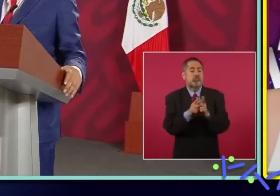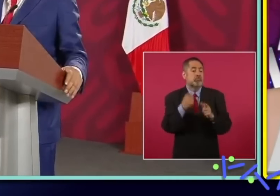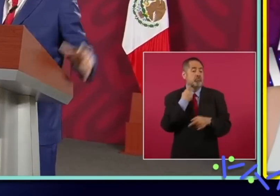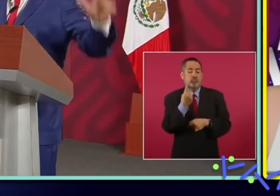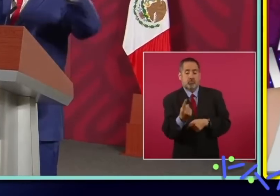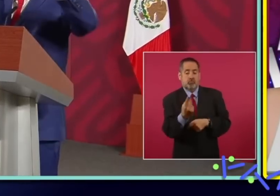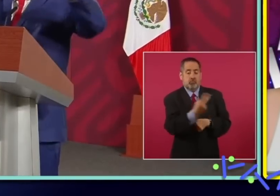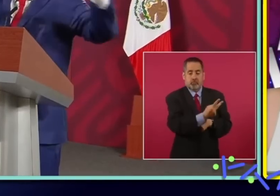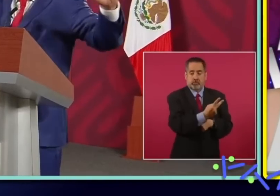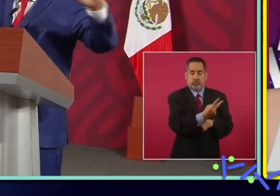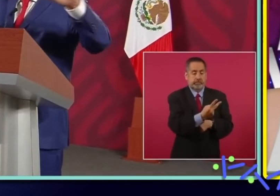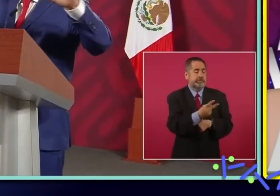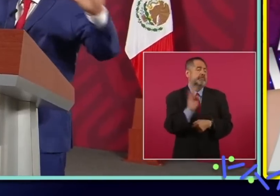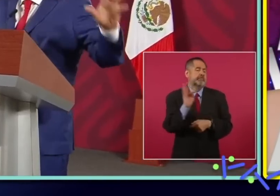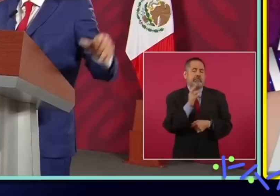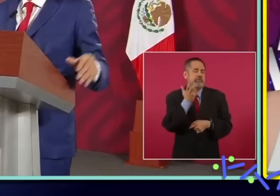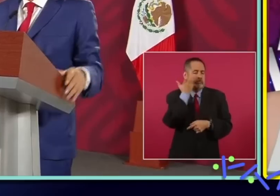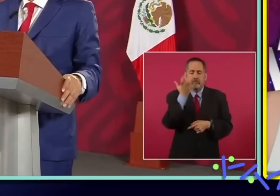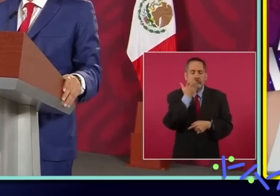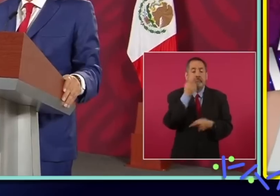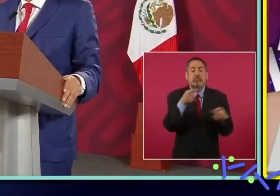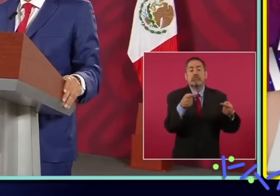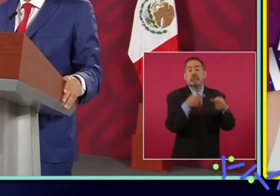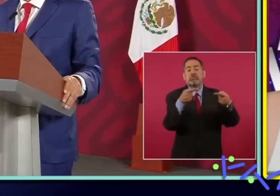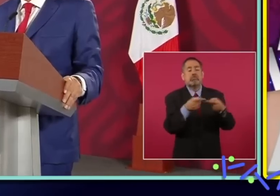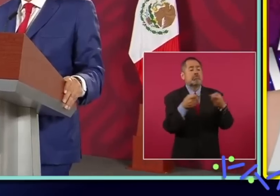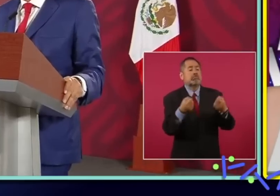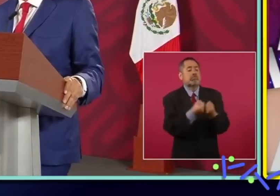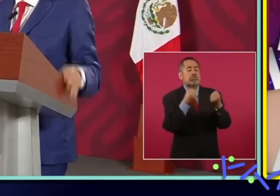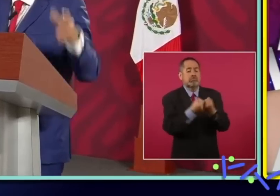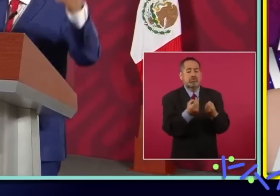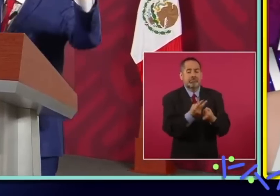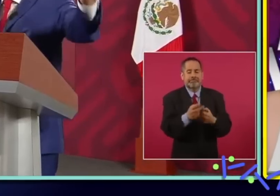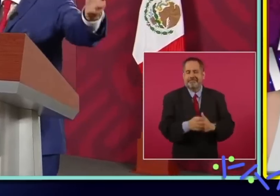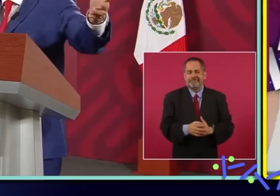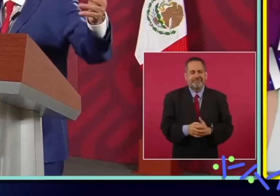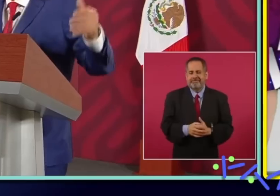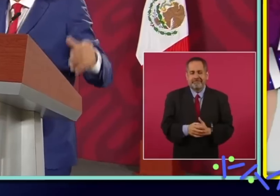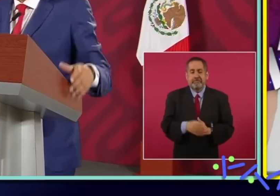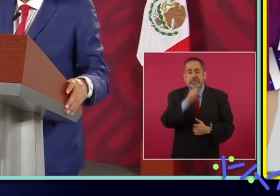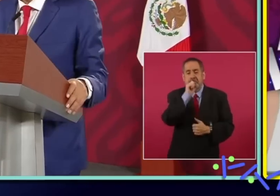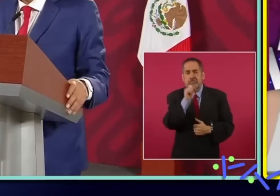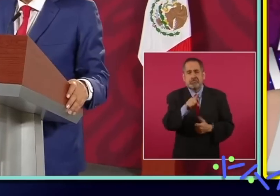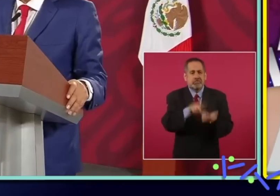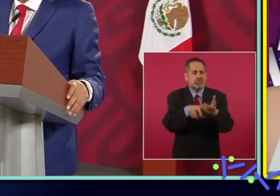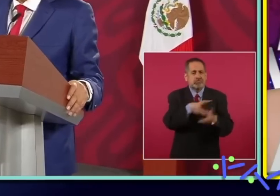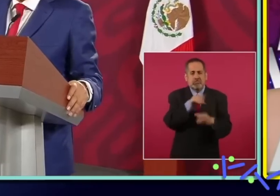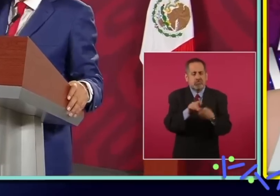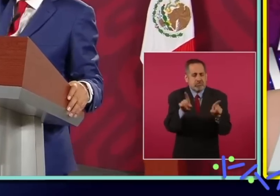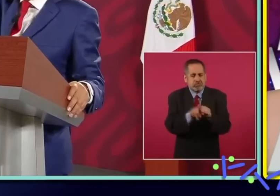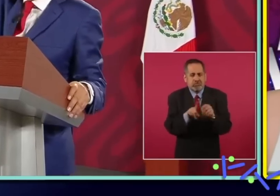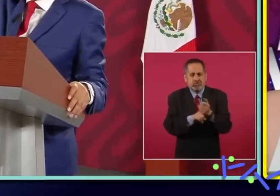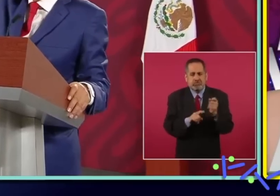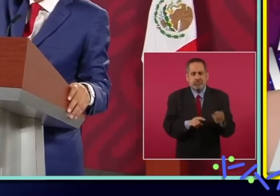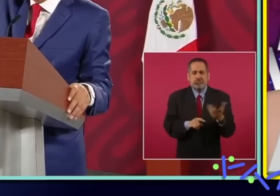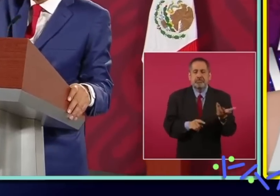pasará a la Cámara de Senadores para hacer la vida más pública. Y también, pues, ¿para qué tenemos tantos senadores si de muchos